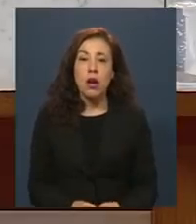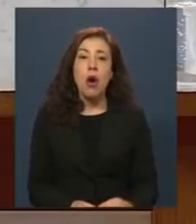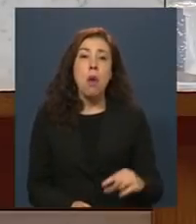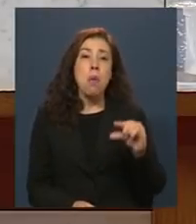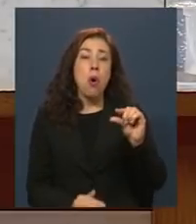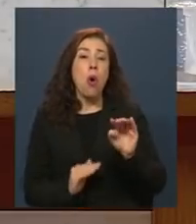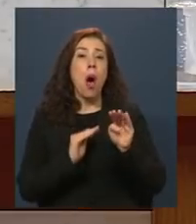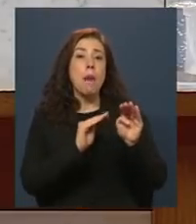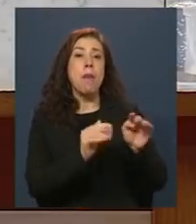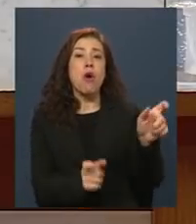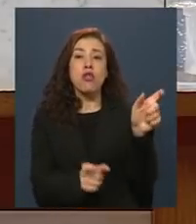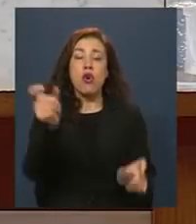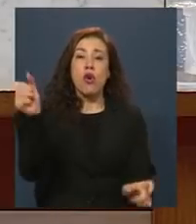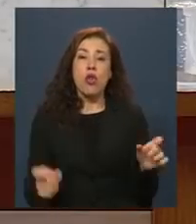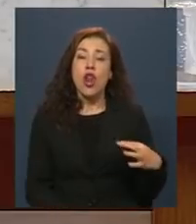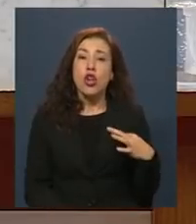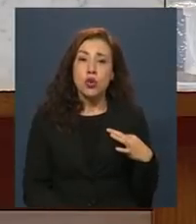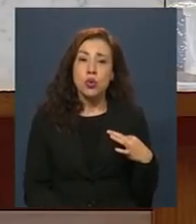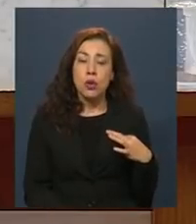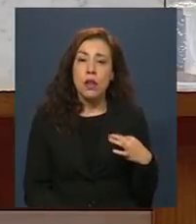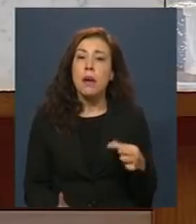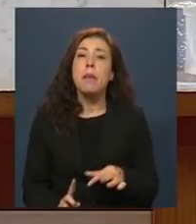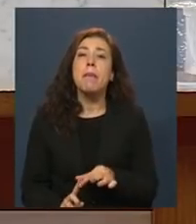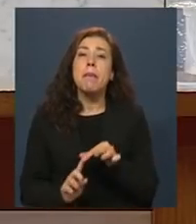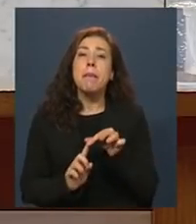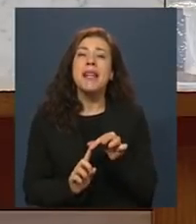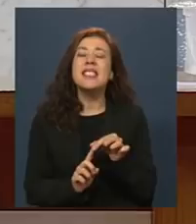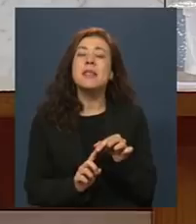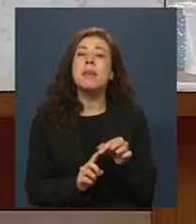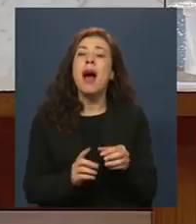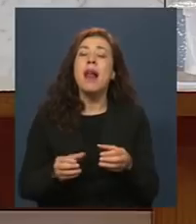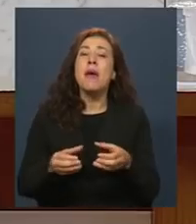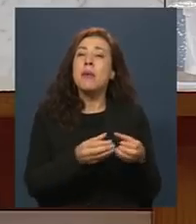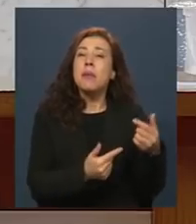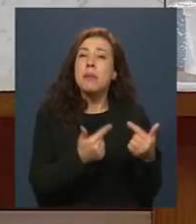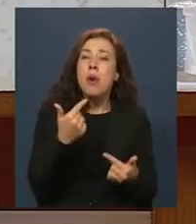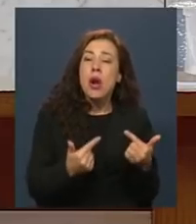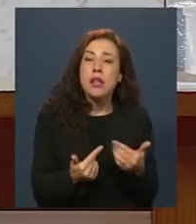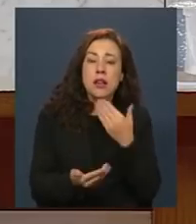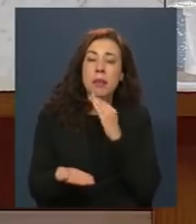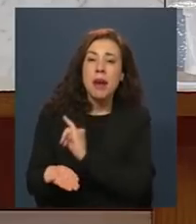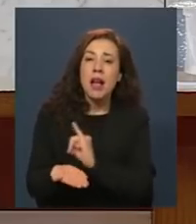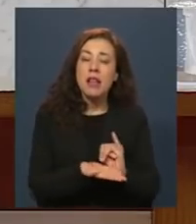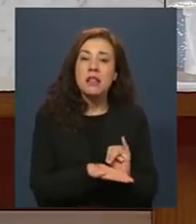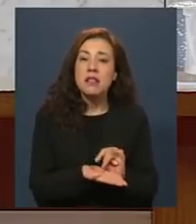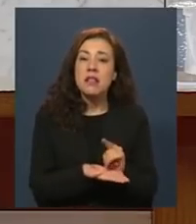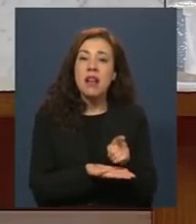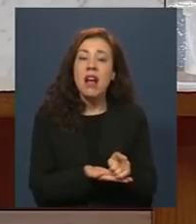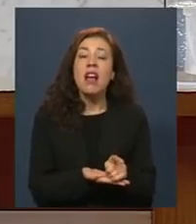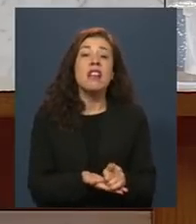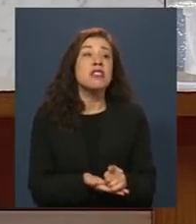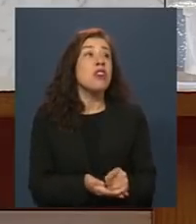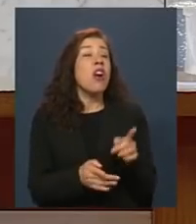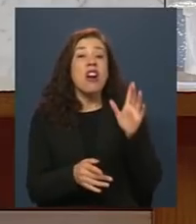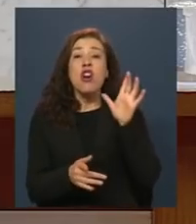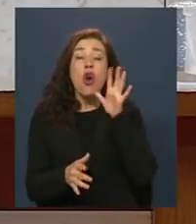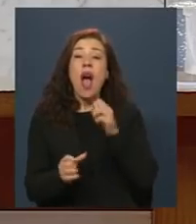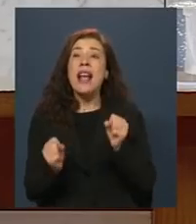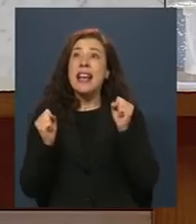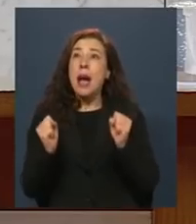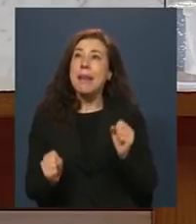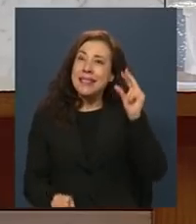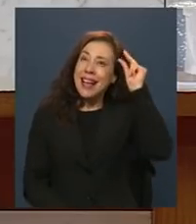de la población, donde sus principales actores políticos e institucionales han perdido ascendiente y capacidad de